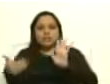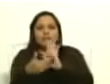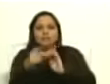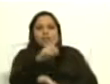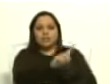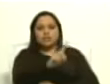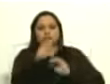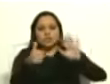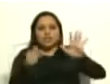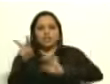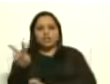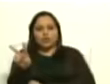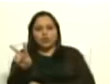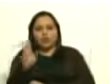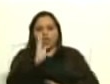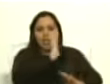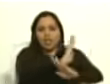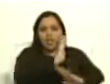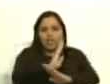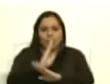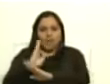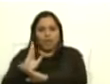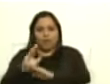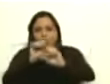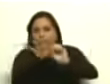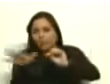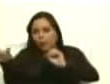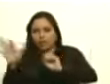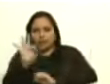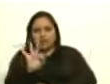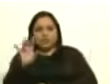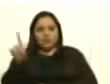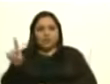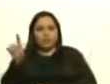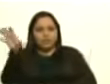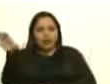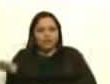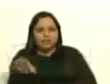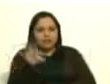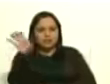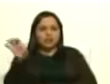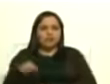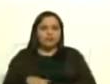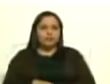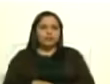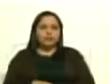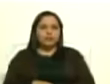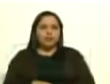26.162 sanciones aplicadas a 31 países. Ahí está, los principales